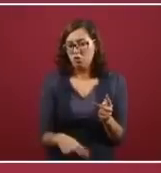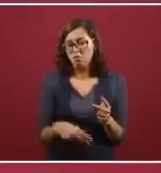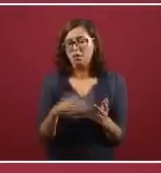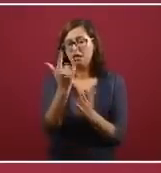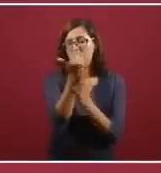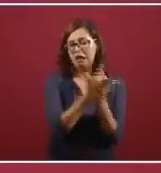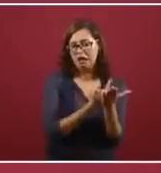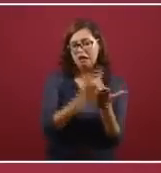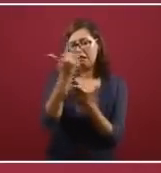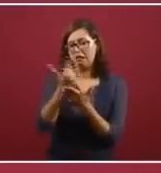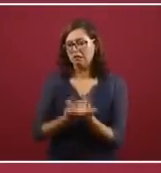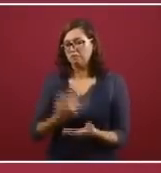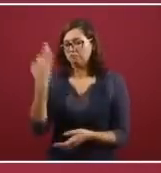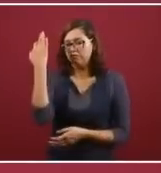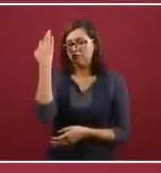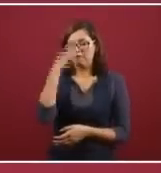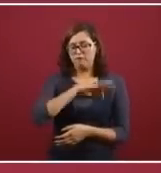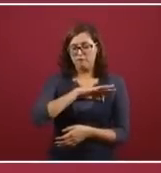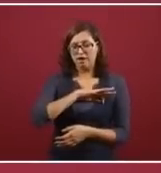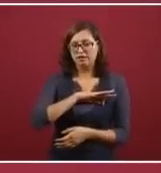padrones,